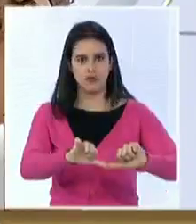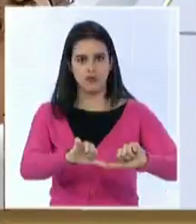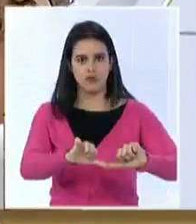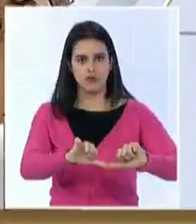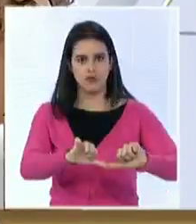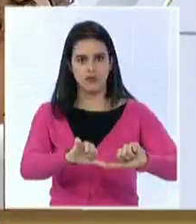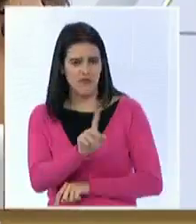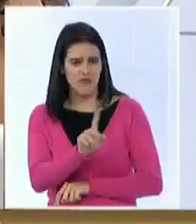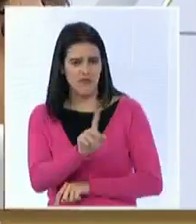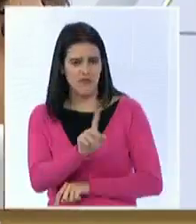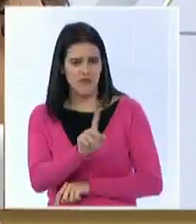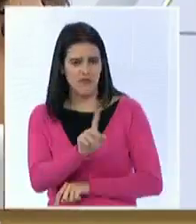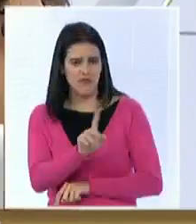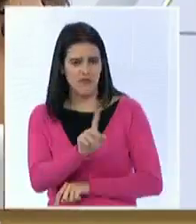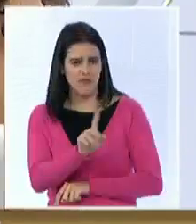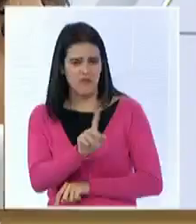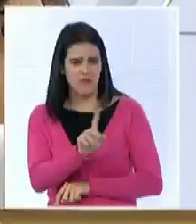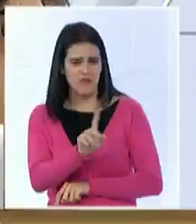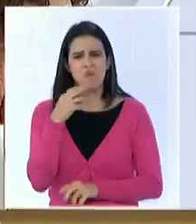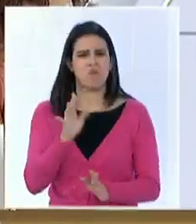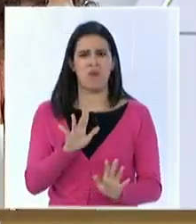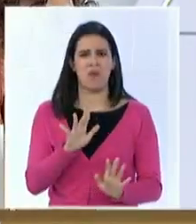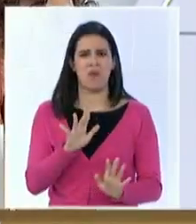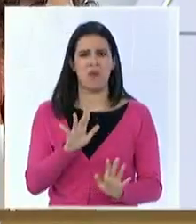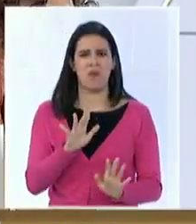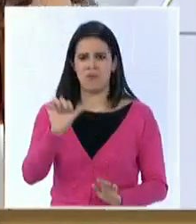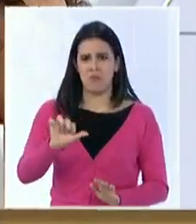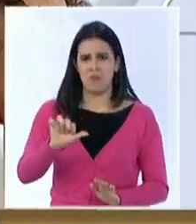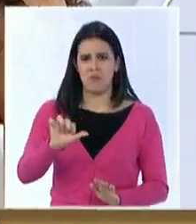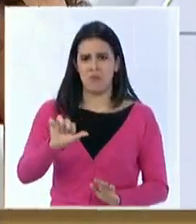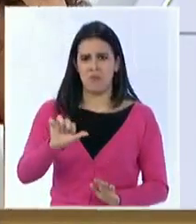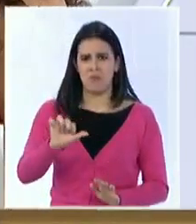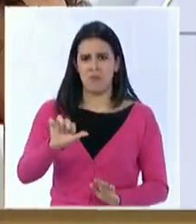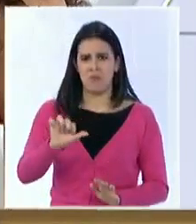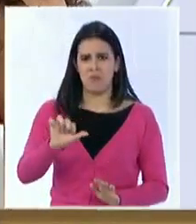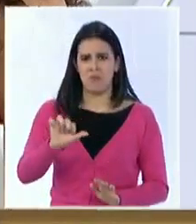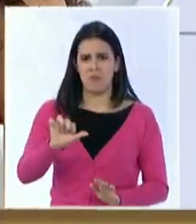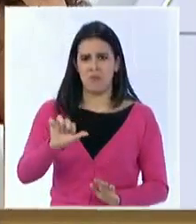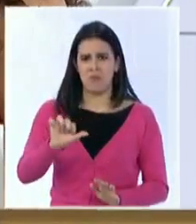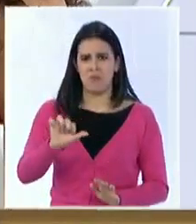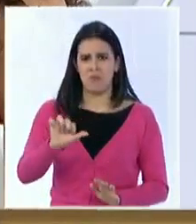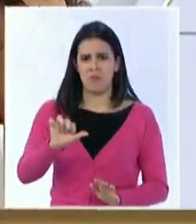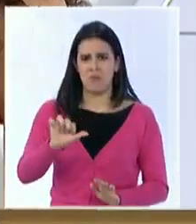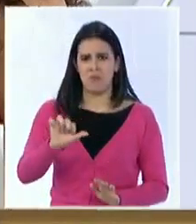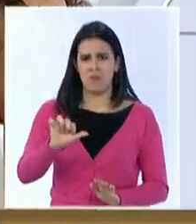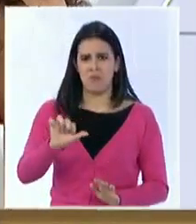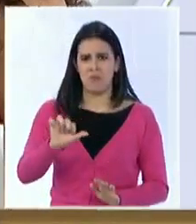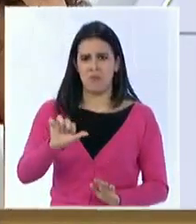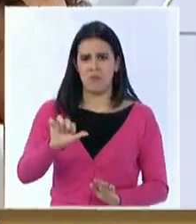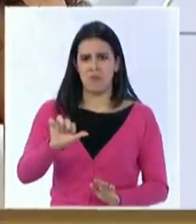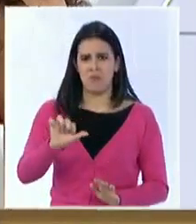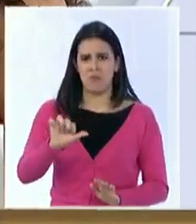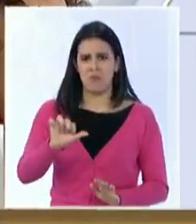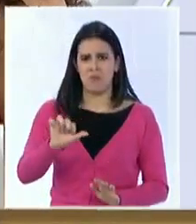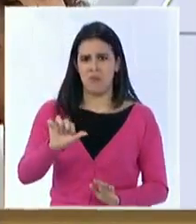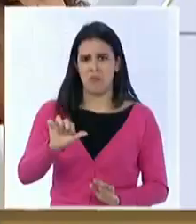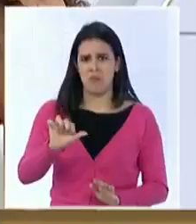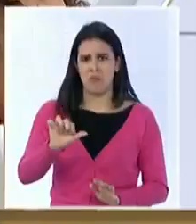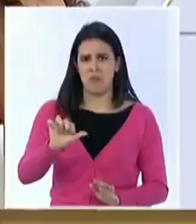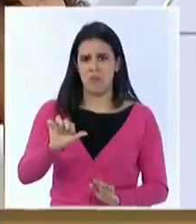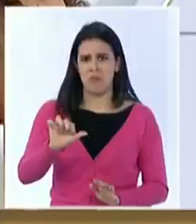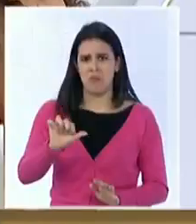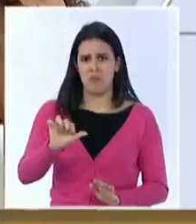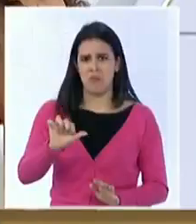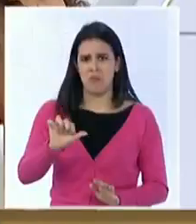no saben igual, que incluso se pueden deteriorar y que van a ser perjudiciales para la salud. Y la verdad es que la mayoría de esto son